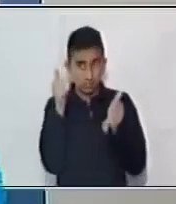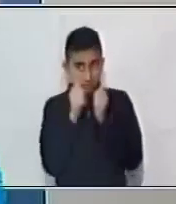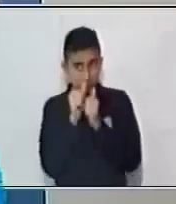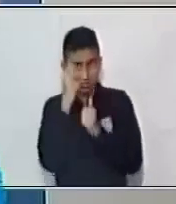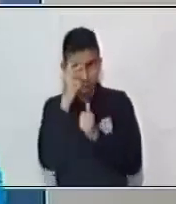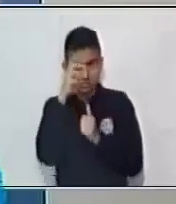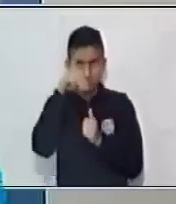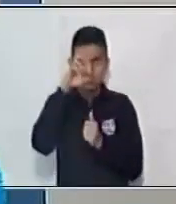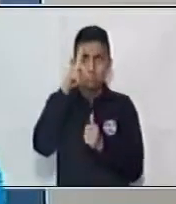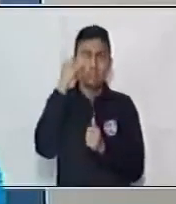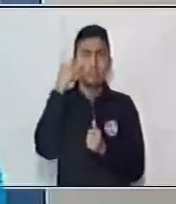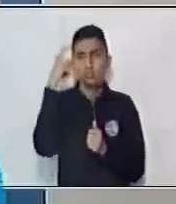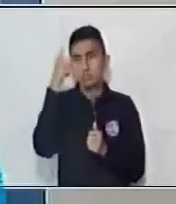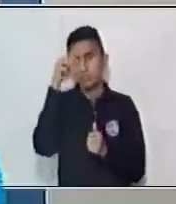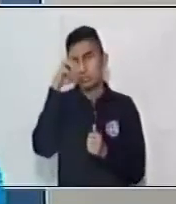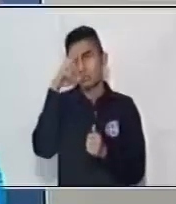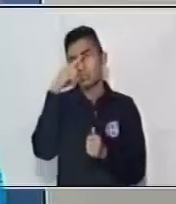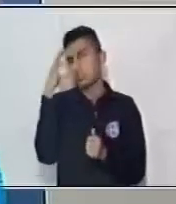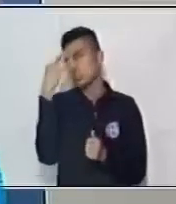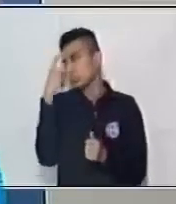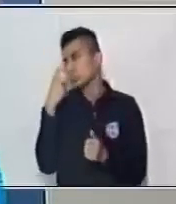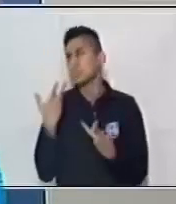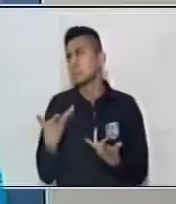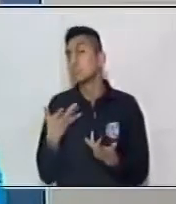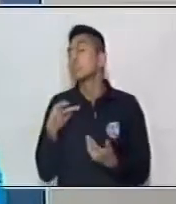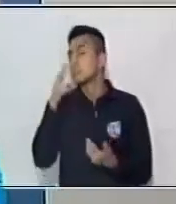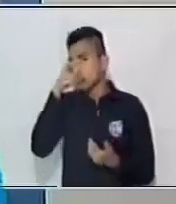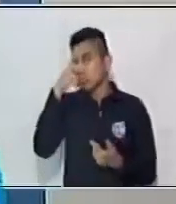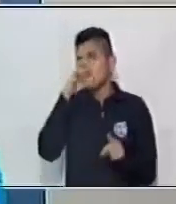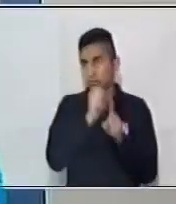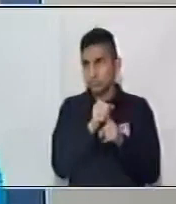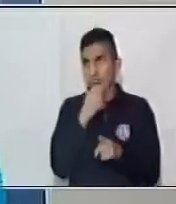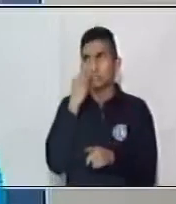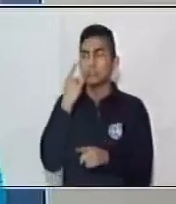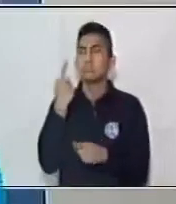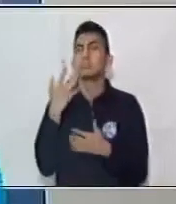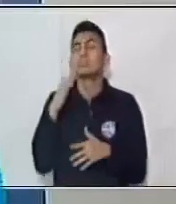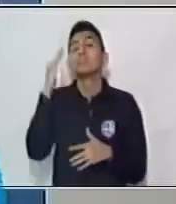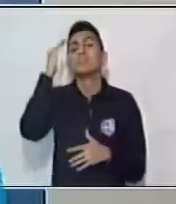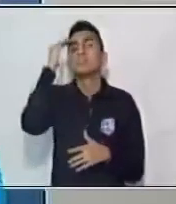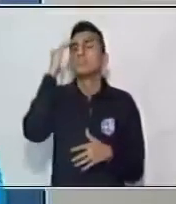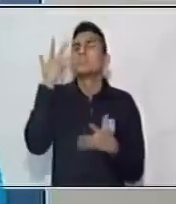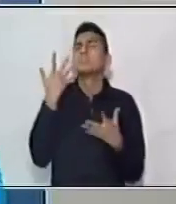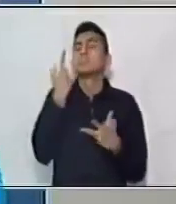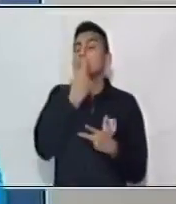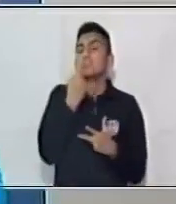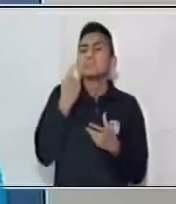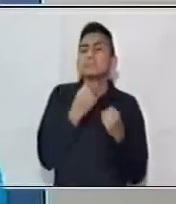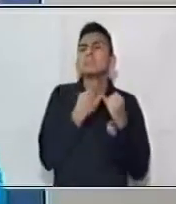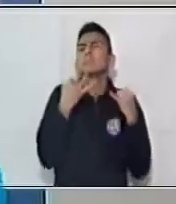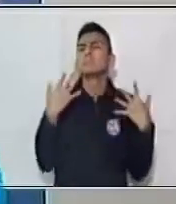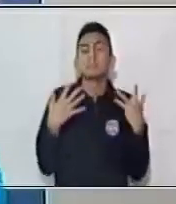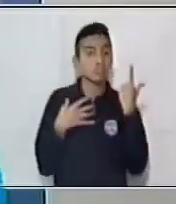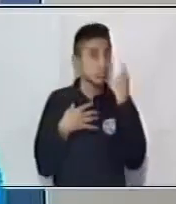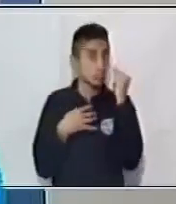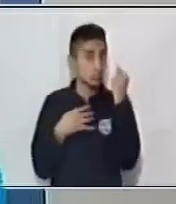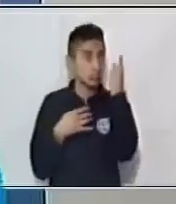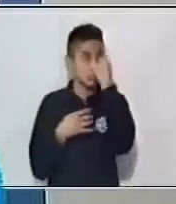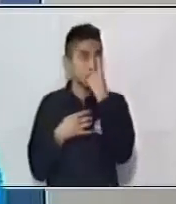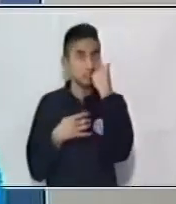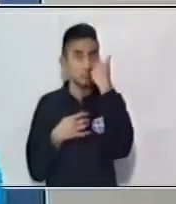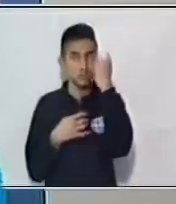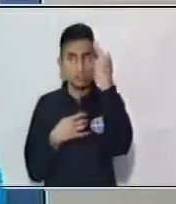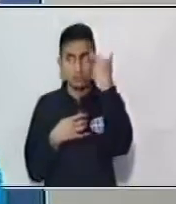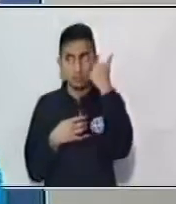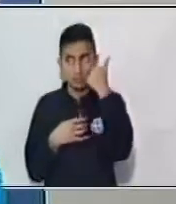medicamentos? Tenemos que ver qué es lo que tenemos que hacer acá. Para saber cada cuántas horas doña Sara